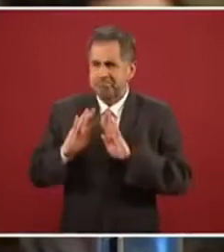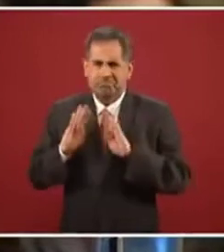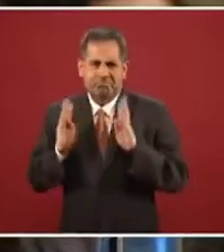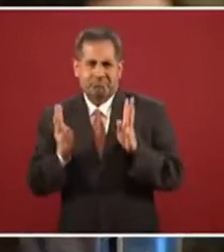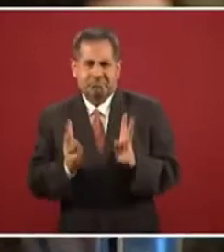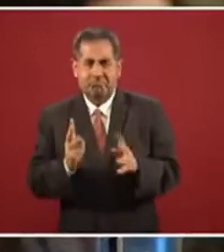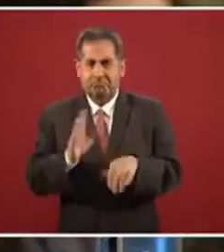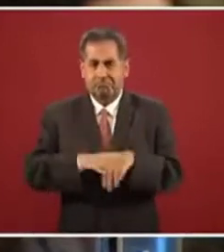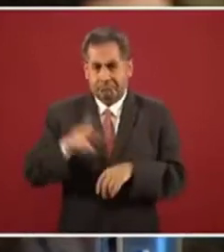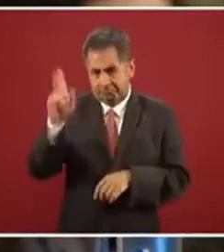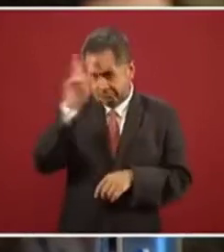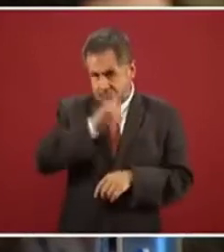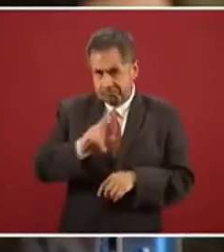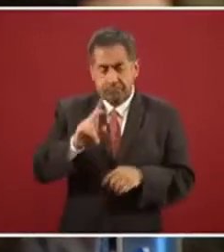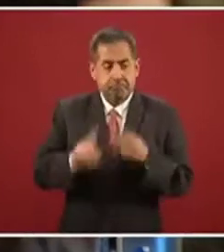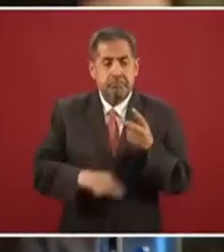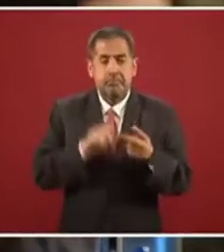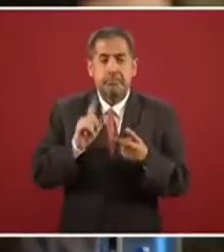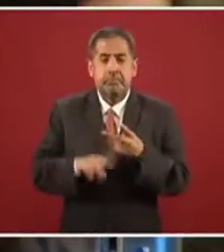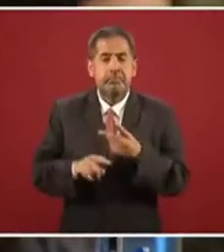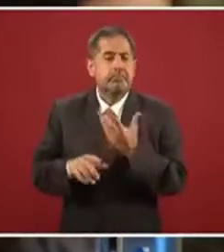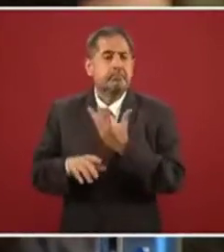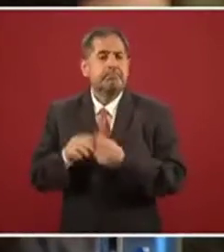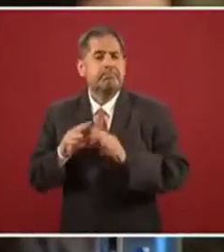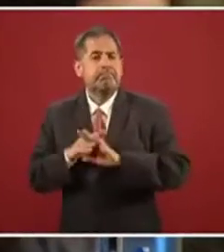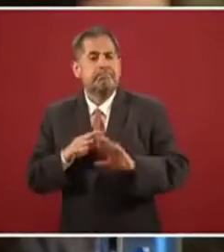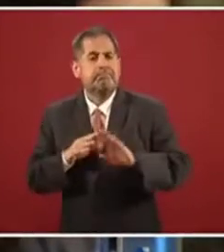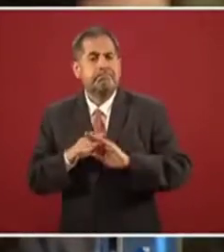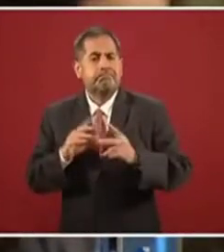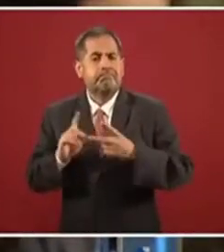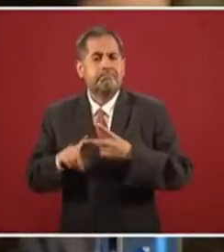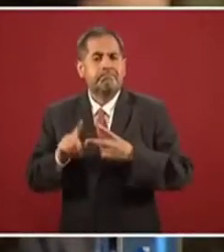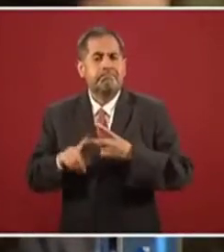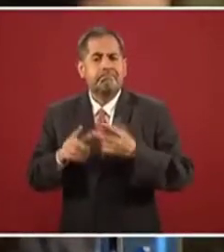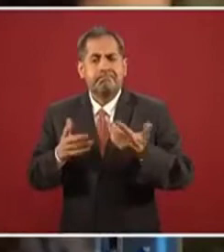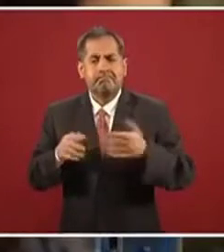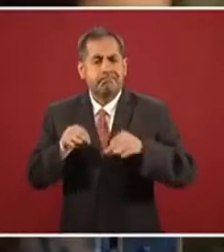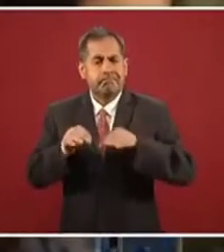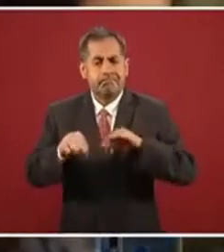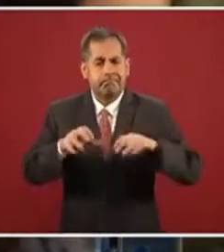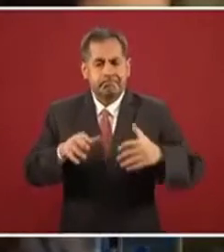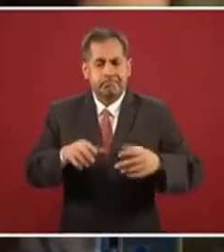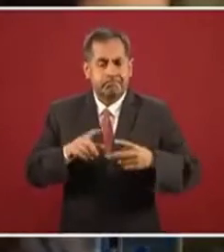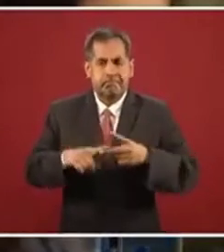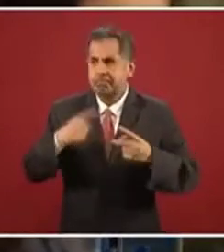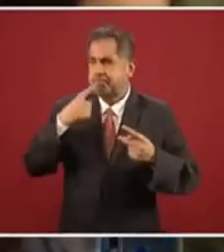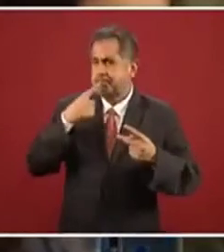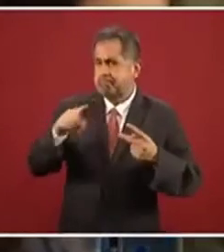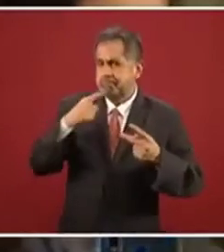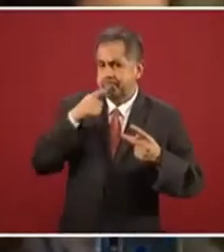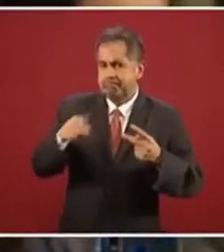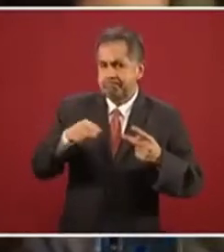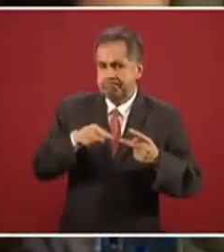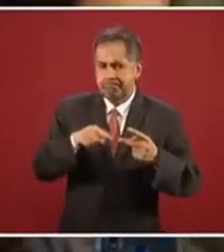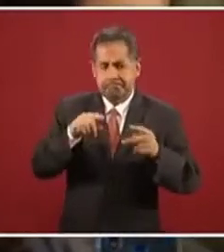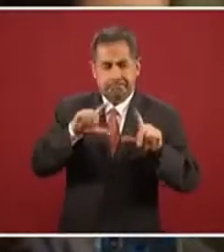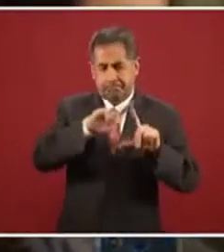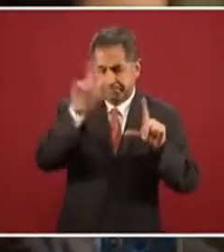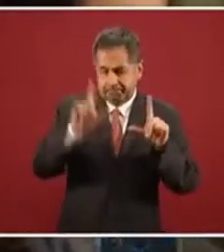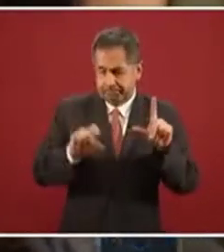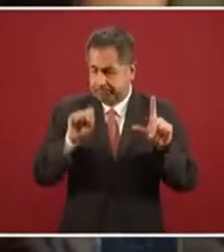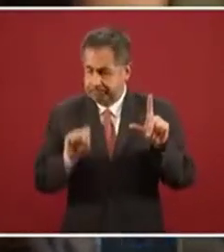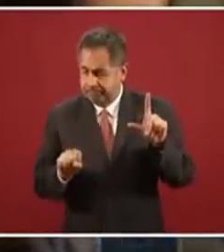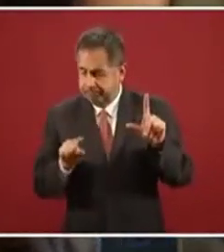segunda, en cuanto a la cuestión de los migrantes, ¿qué tanto se ha trabajado con respecto a estas quejas que ha habido en el sureste mexicano